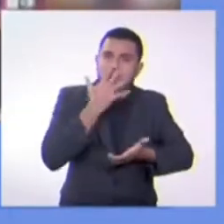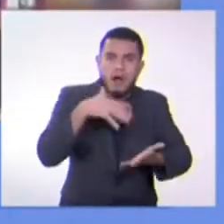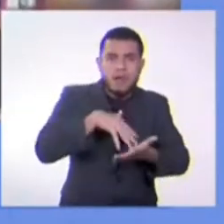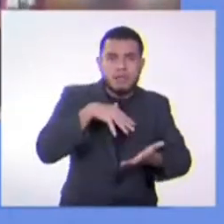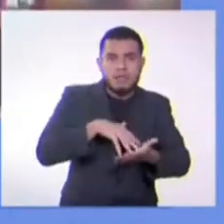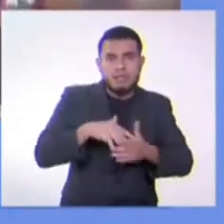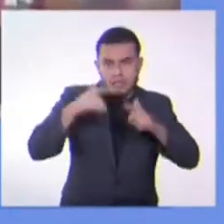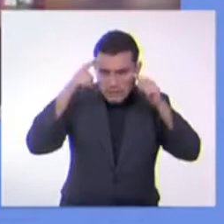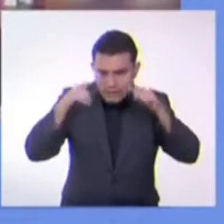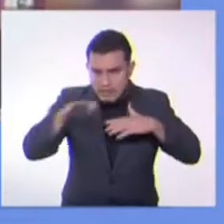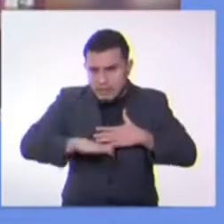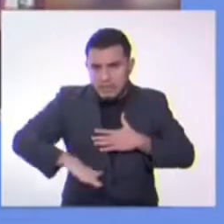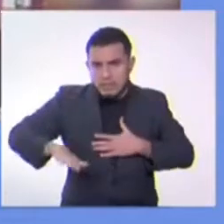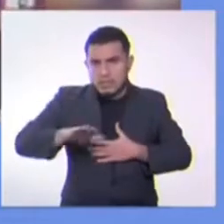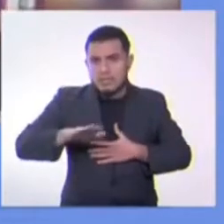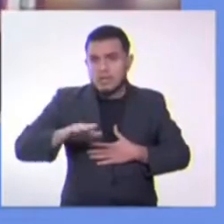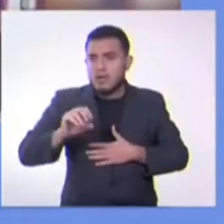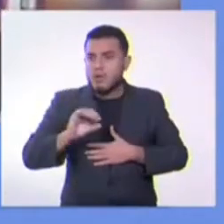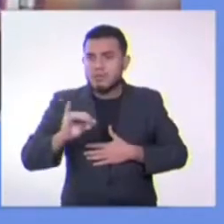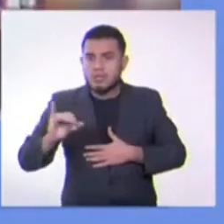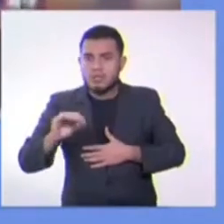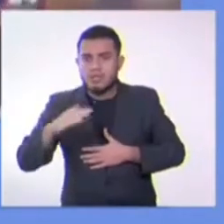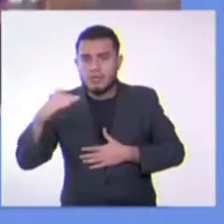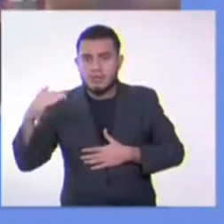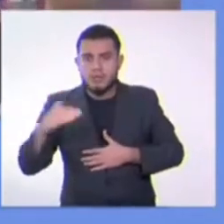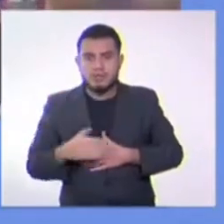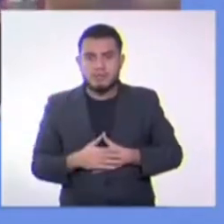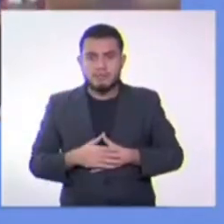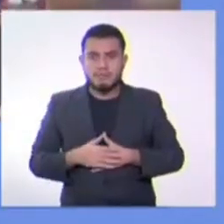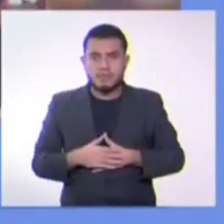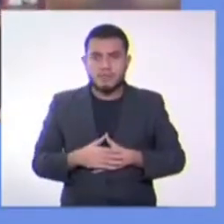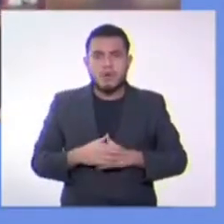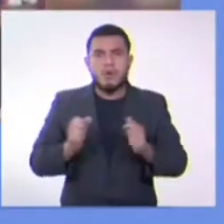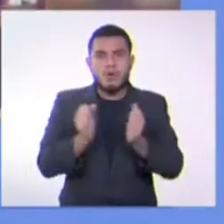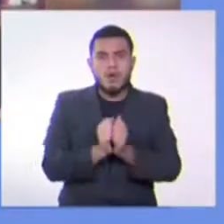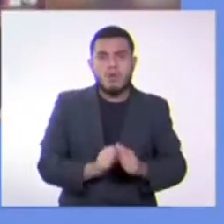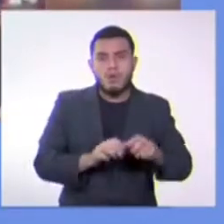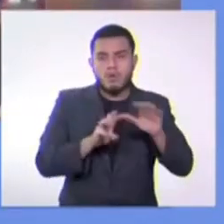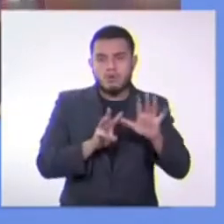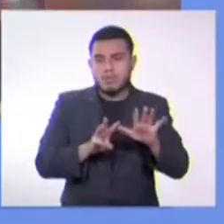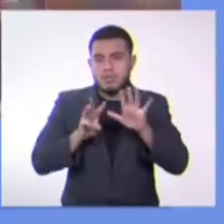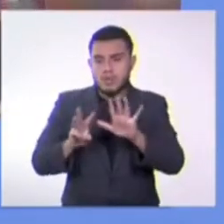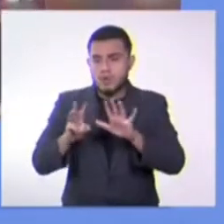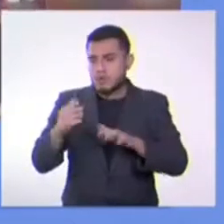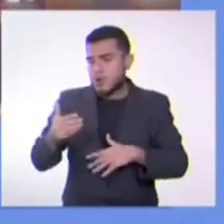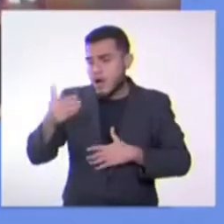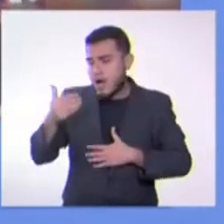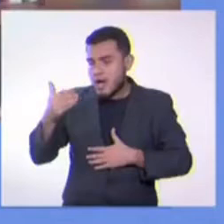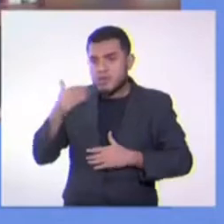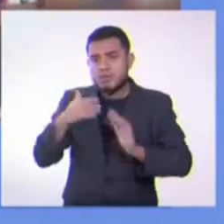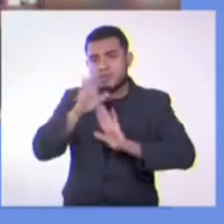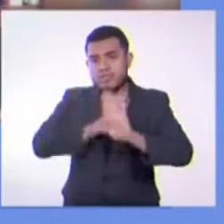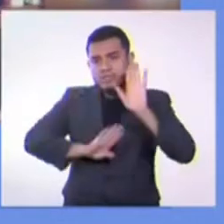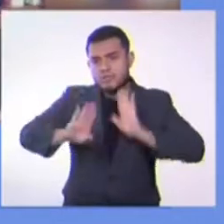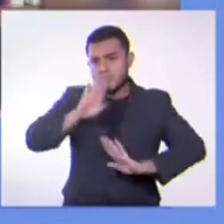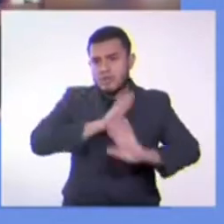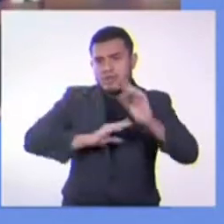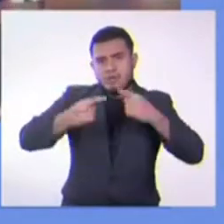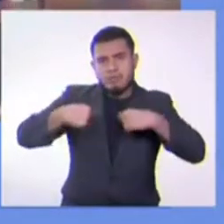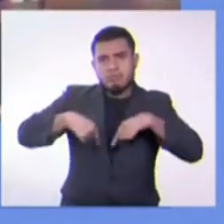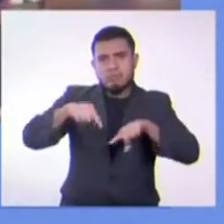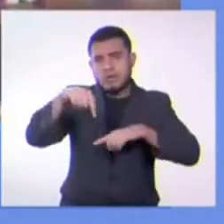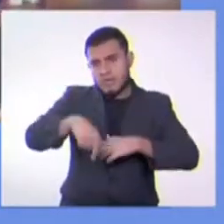campesinos en el occidente del país. Corren 88 años de historia de largo aliento en El